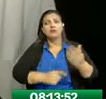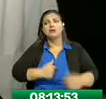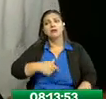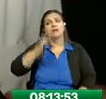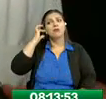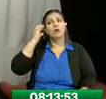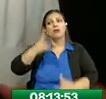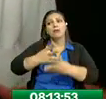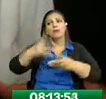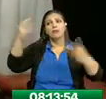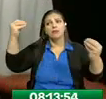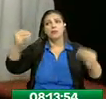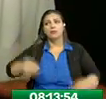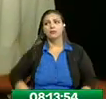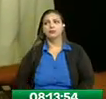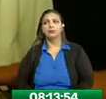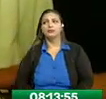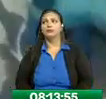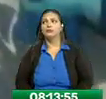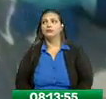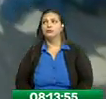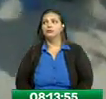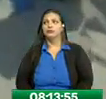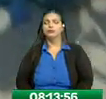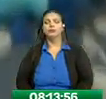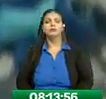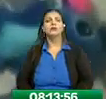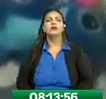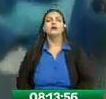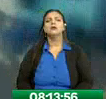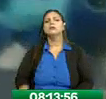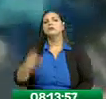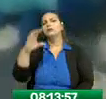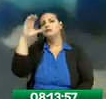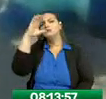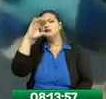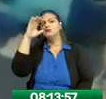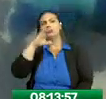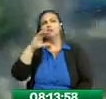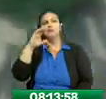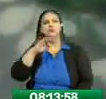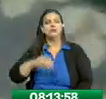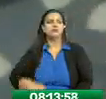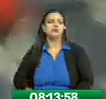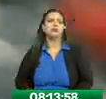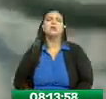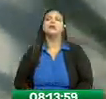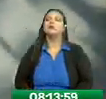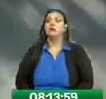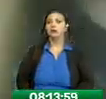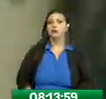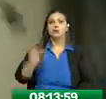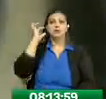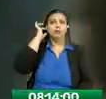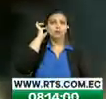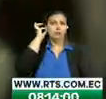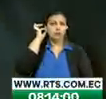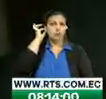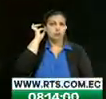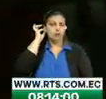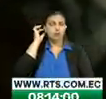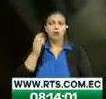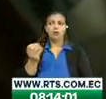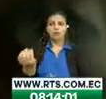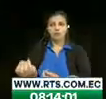fiscalía, encontramos a la víctima golpeada. Según ella, indica también que la ciudad puede